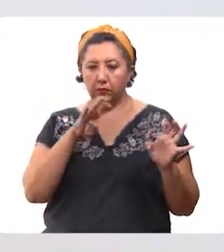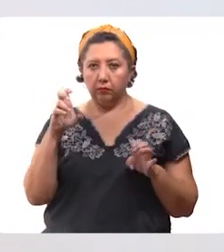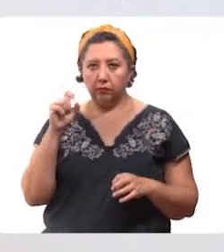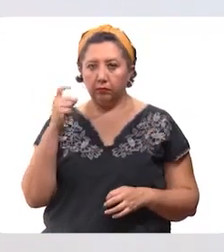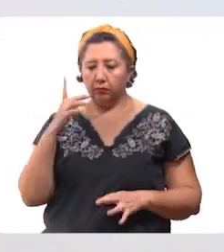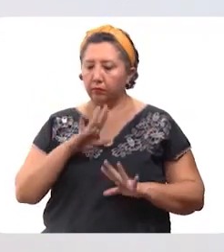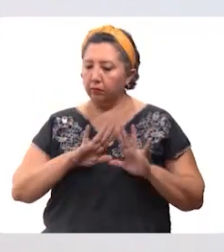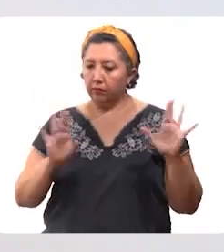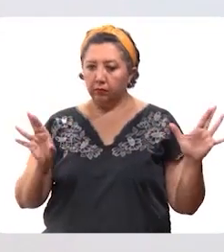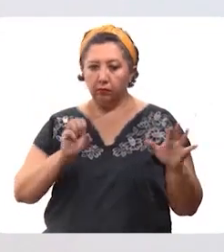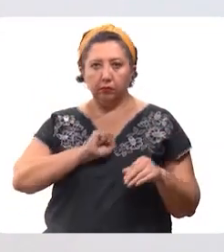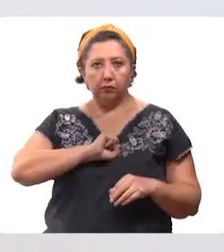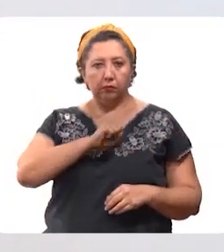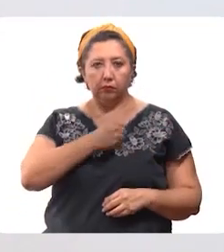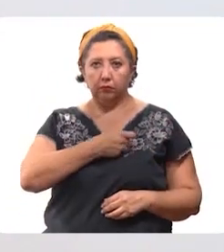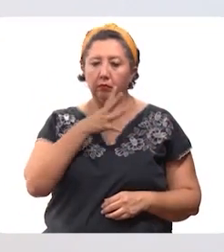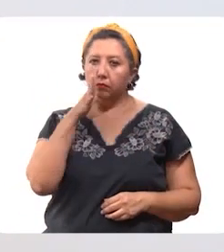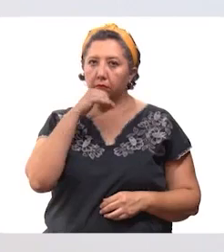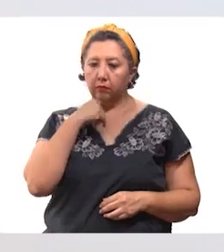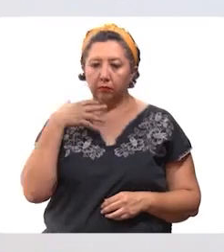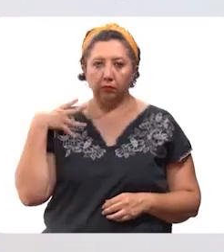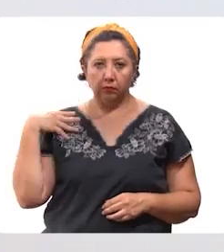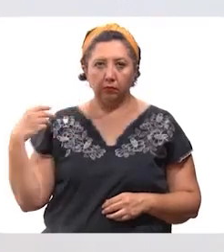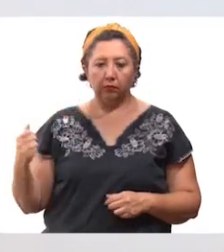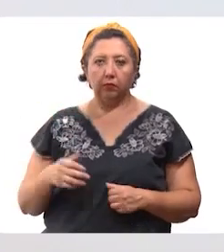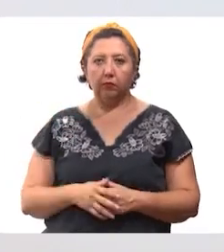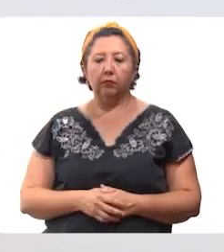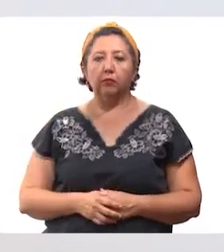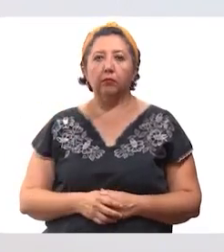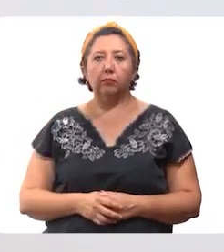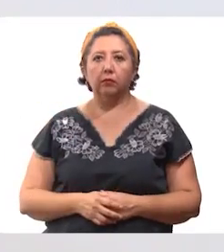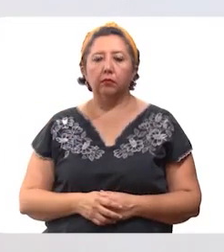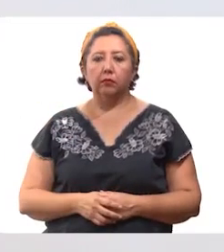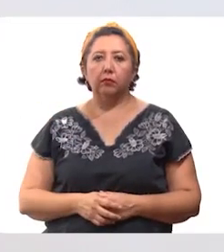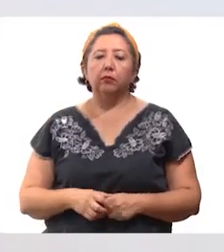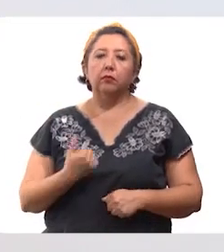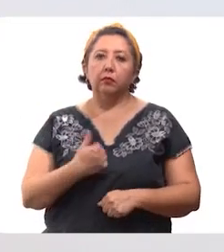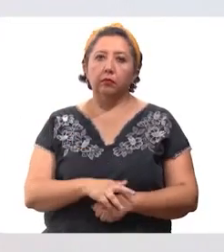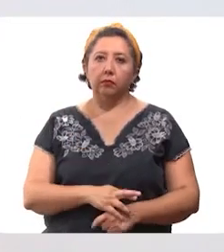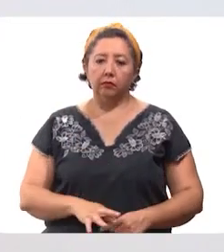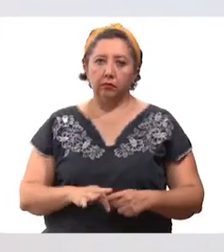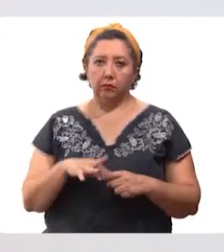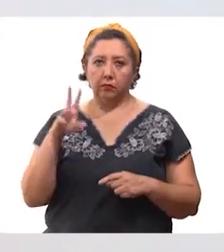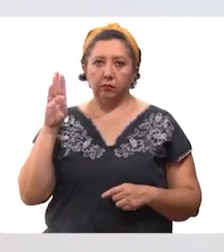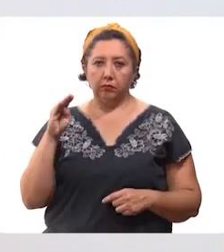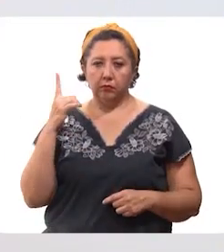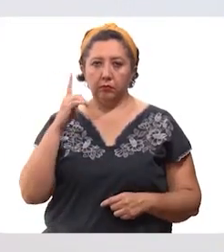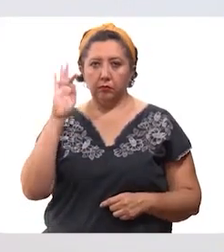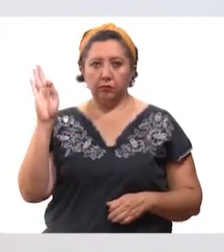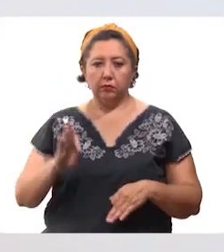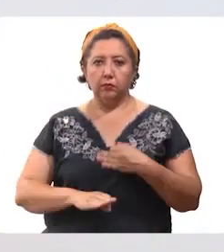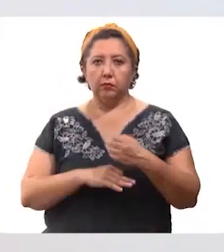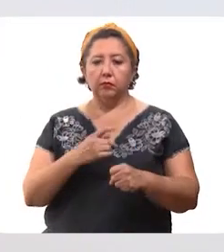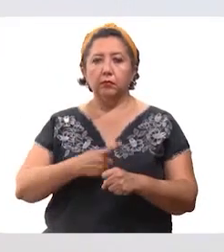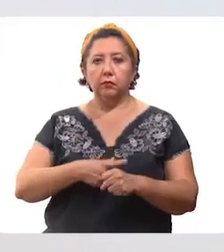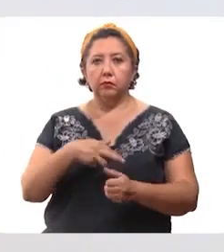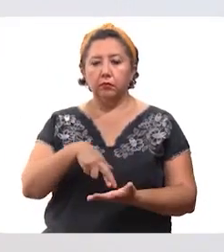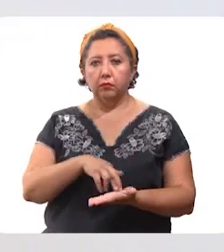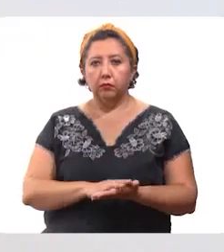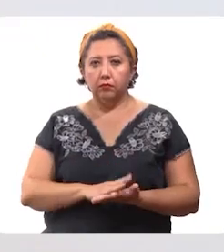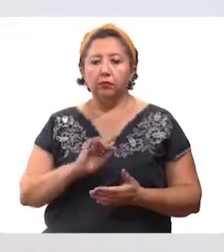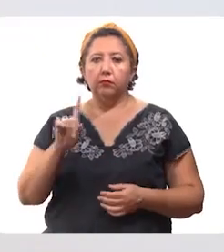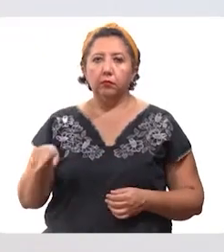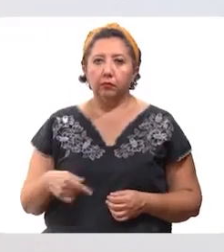70.921 pacientes ya se recuperaron, no presentan síntomas ni pueden contagiar. Esta cifra representa el 91% del total de